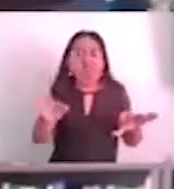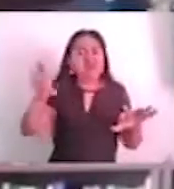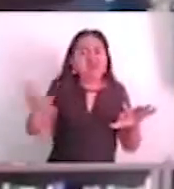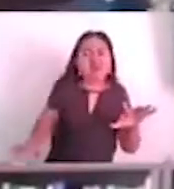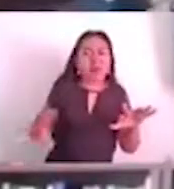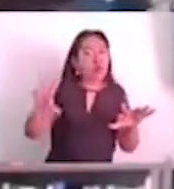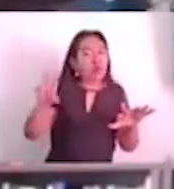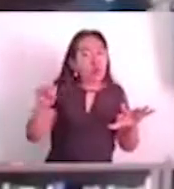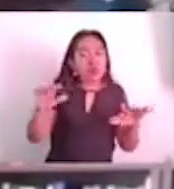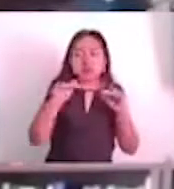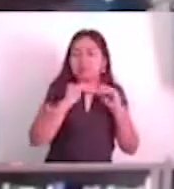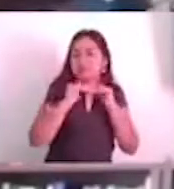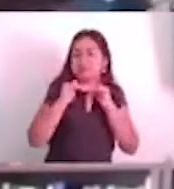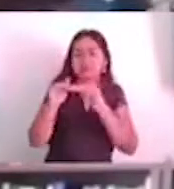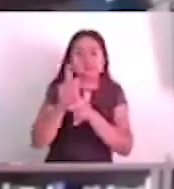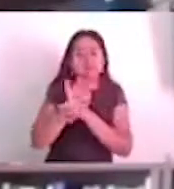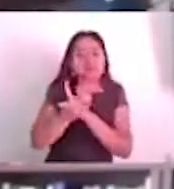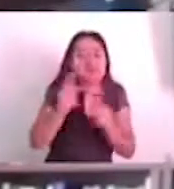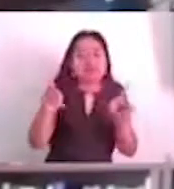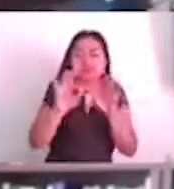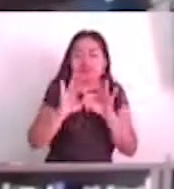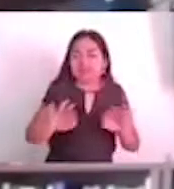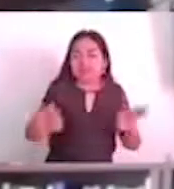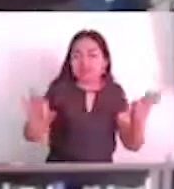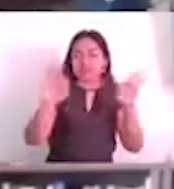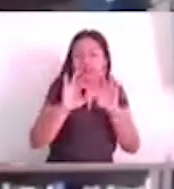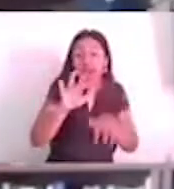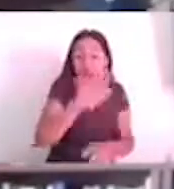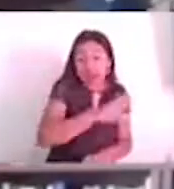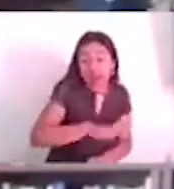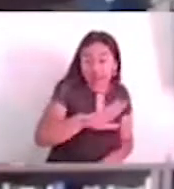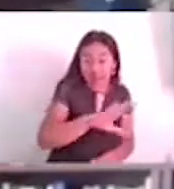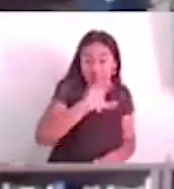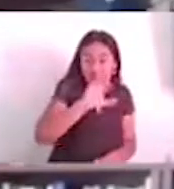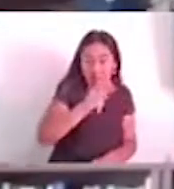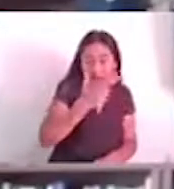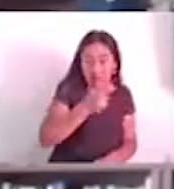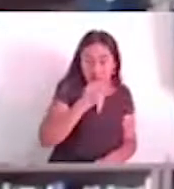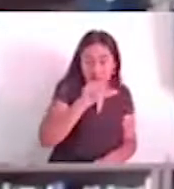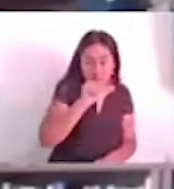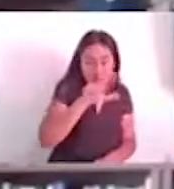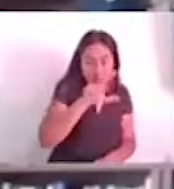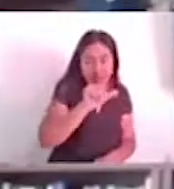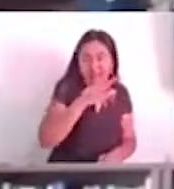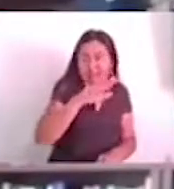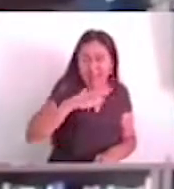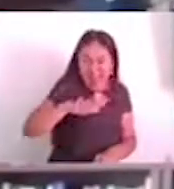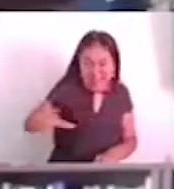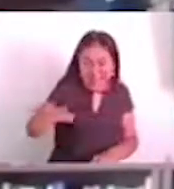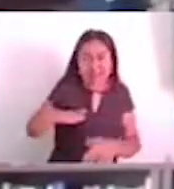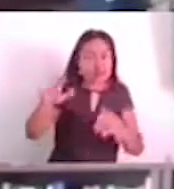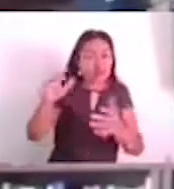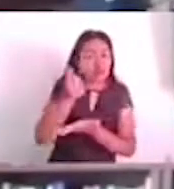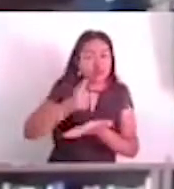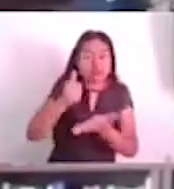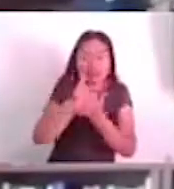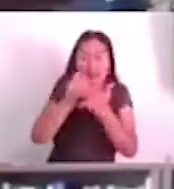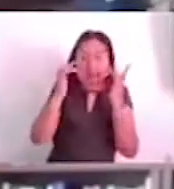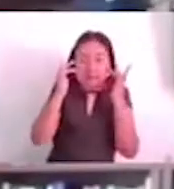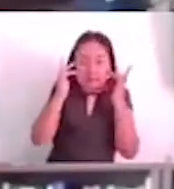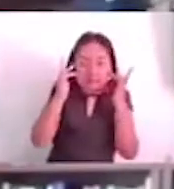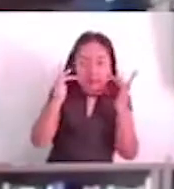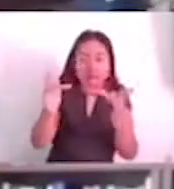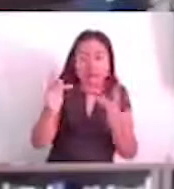este centro de Mesoamérica. Cholula es la gran ciudad sagrada, inmediatamente piensa en los dioses y todo, y Tenochtitlán es la gran